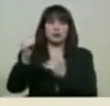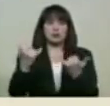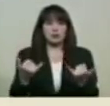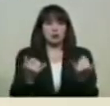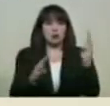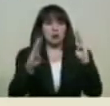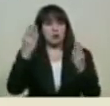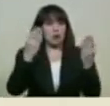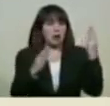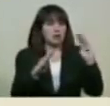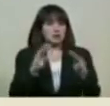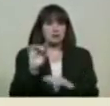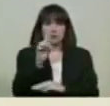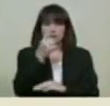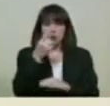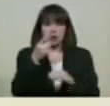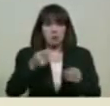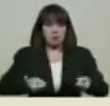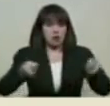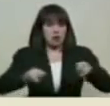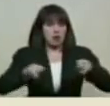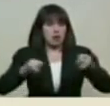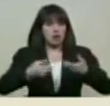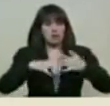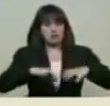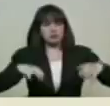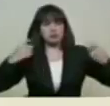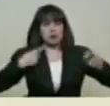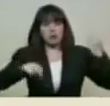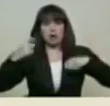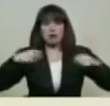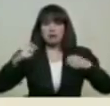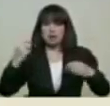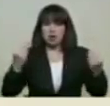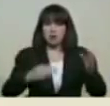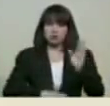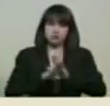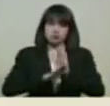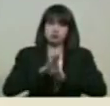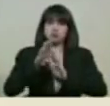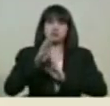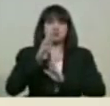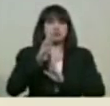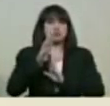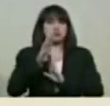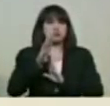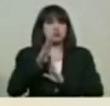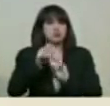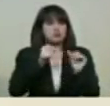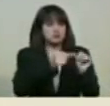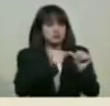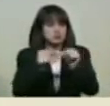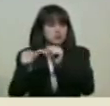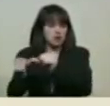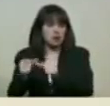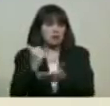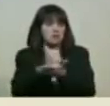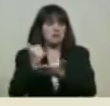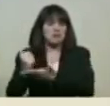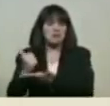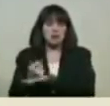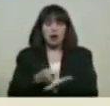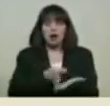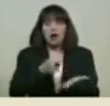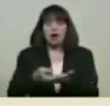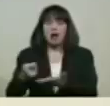ocupación de los principales mercados mayoristas del país, cómo se está desarrollando el cumplimiento de los precios acordados,